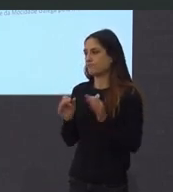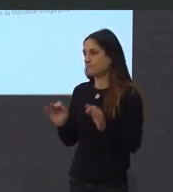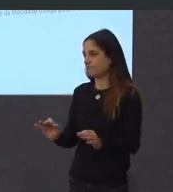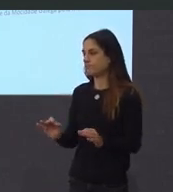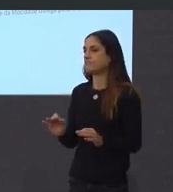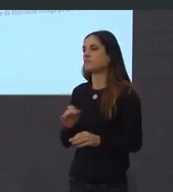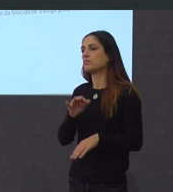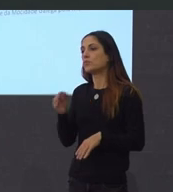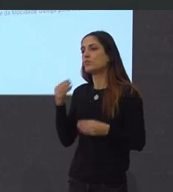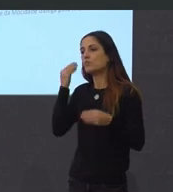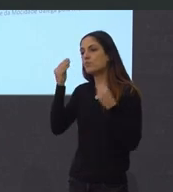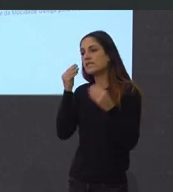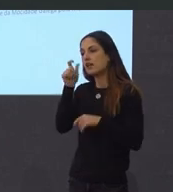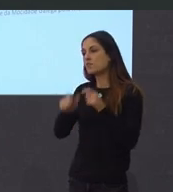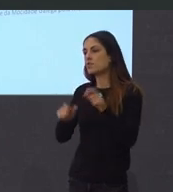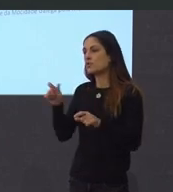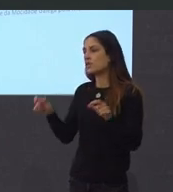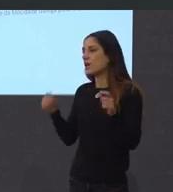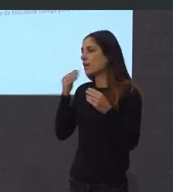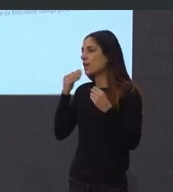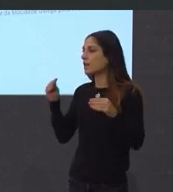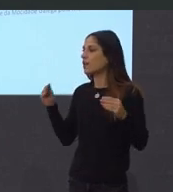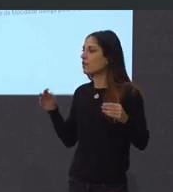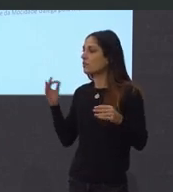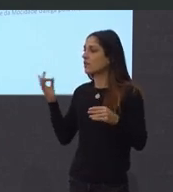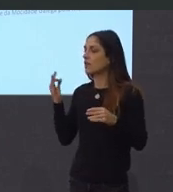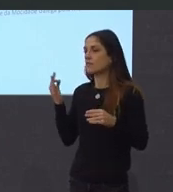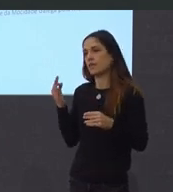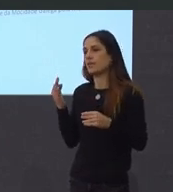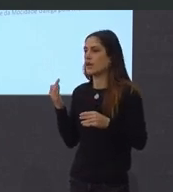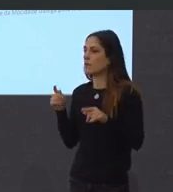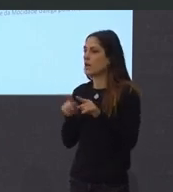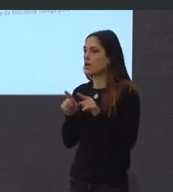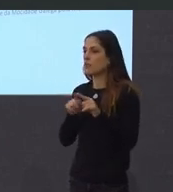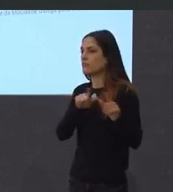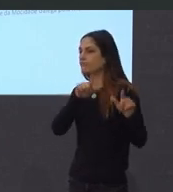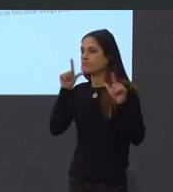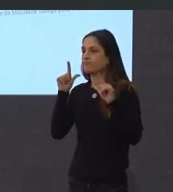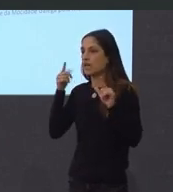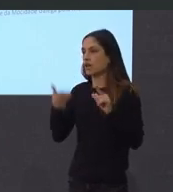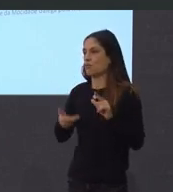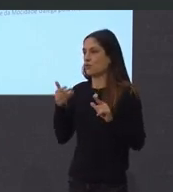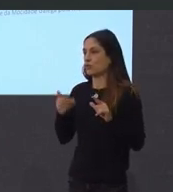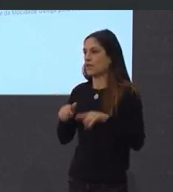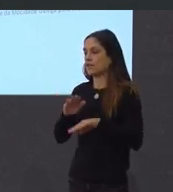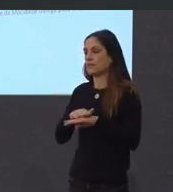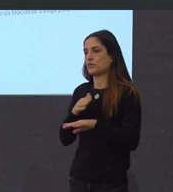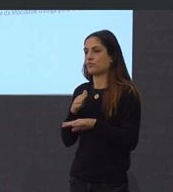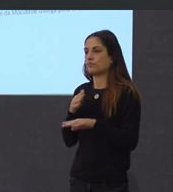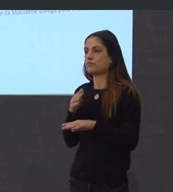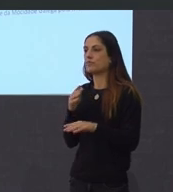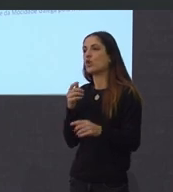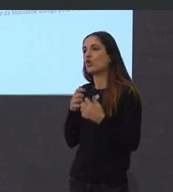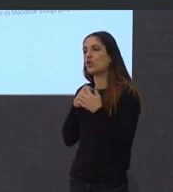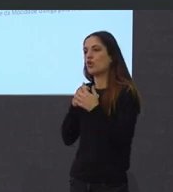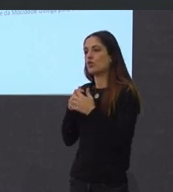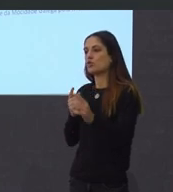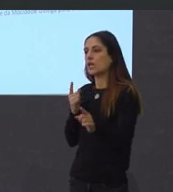a xente nova temos que xogar un papel fundamental na loita pola memoria histórica